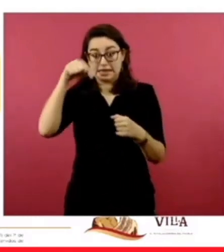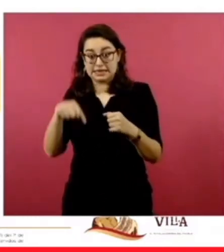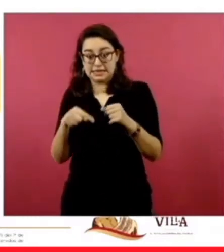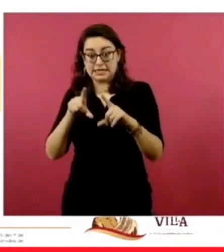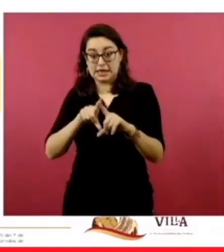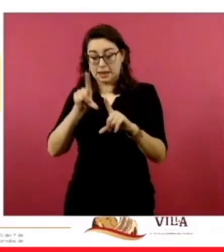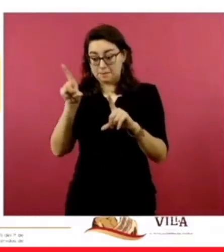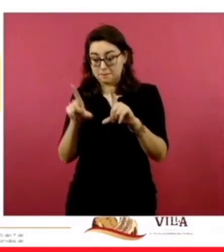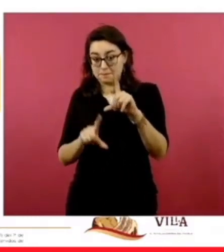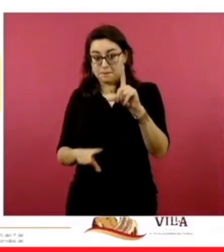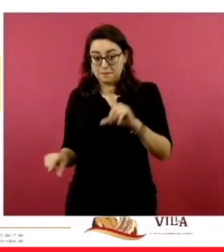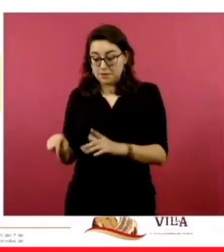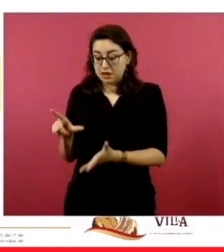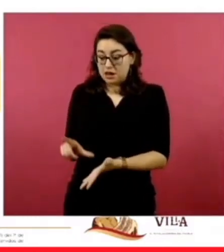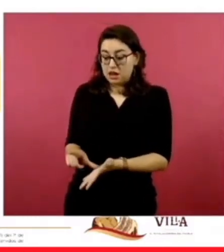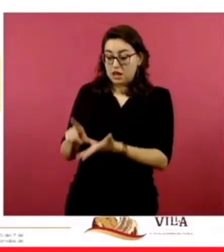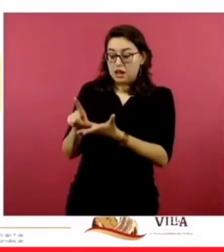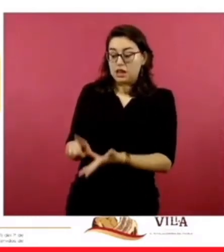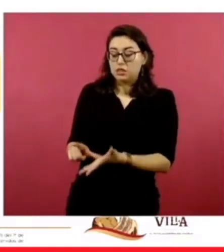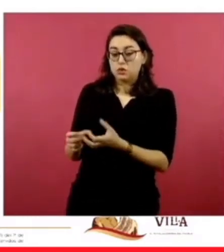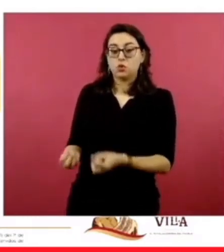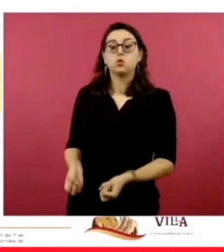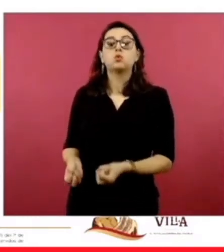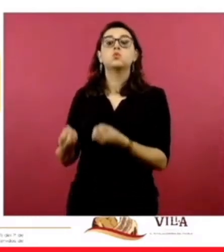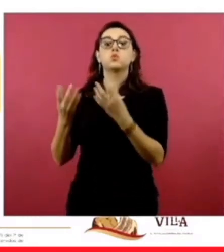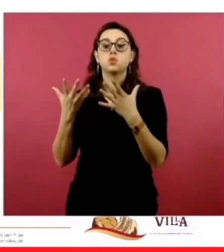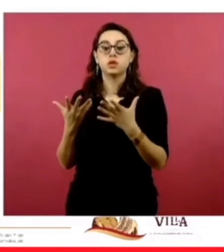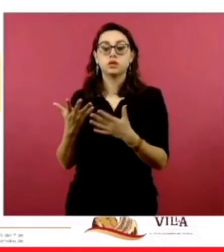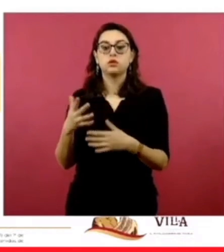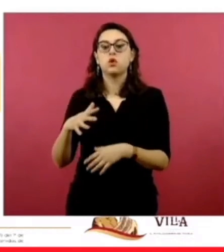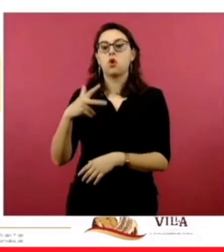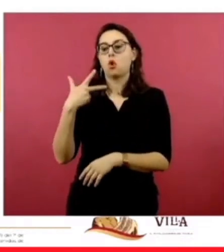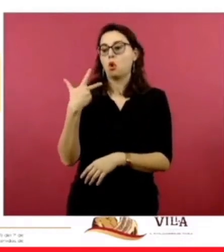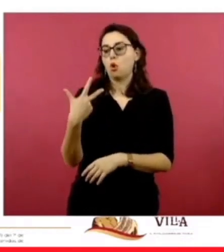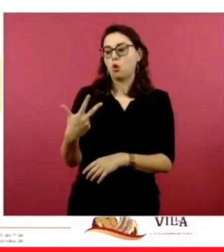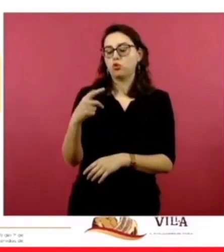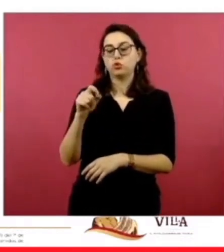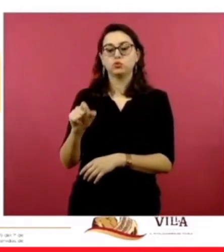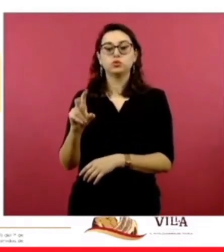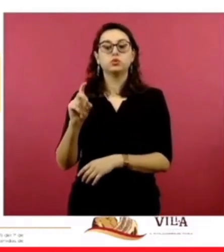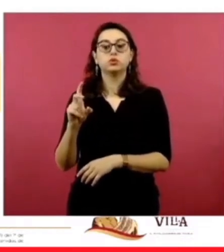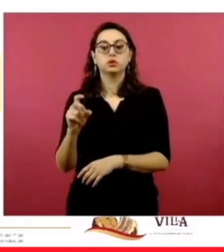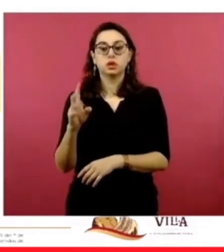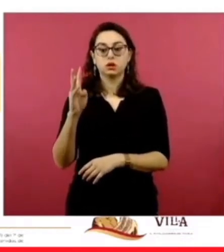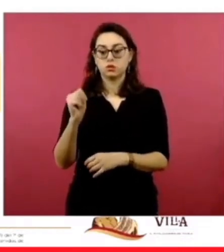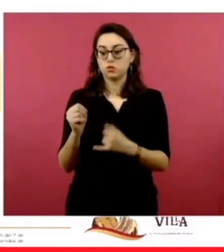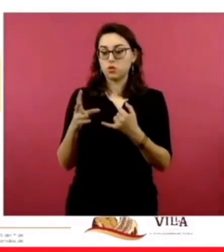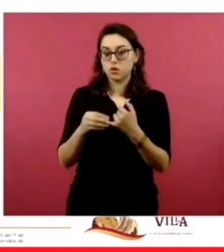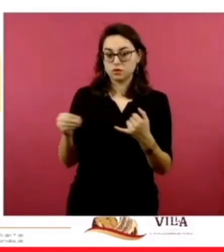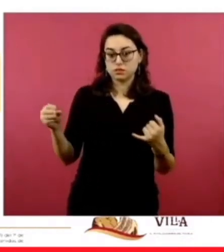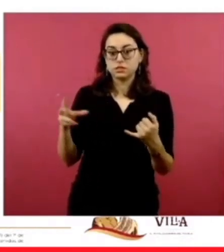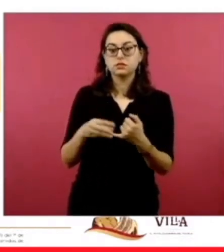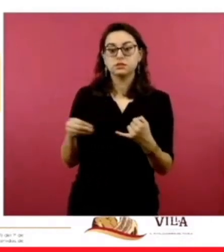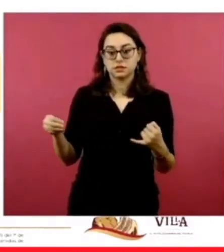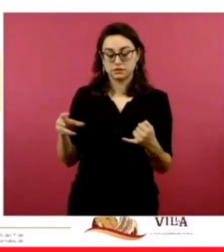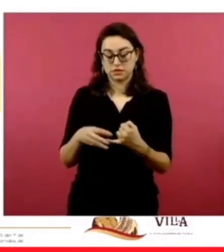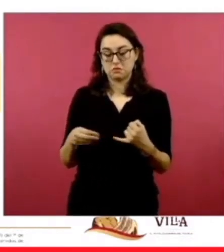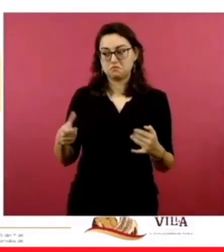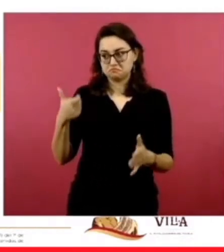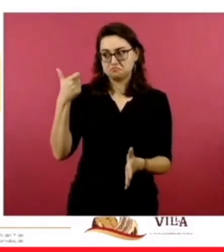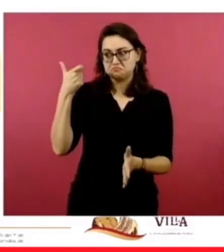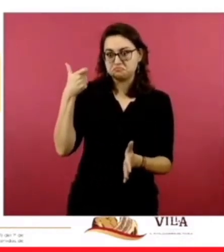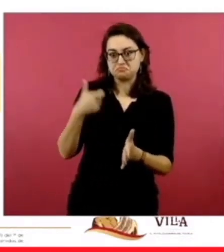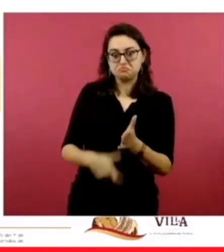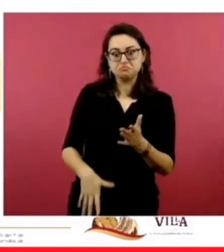tanque estacionario en las 220 regiones del país fue de 8 pesos con 39